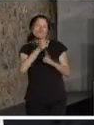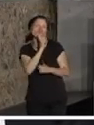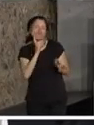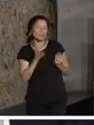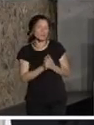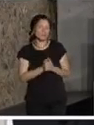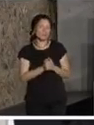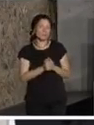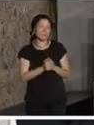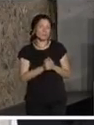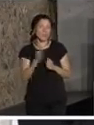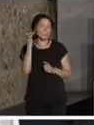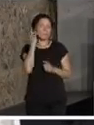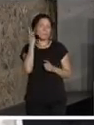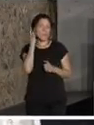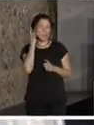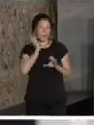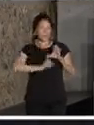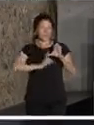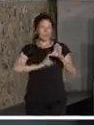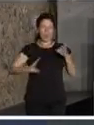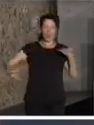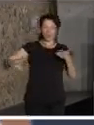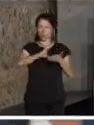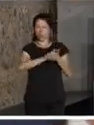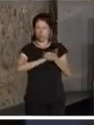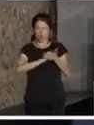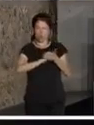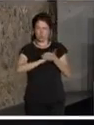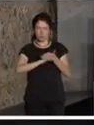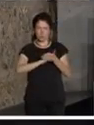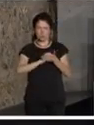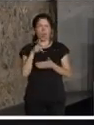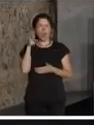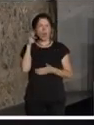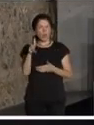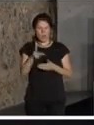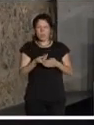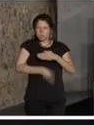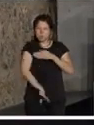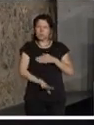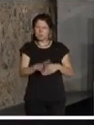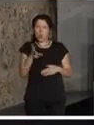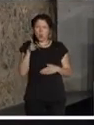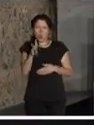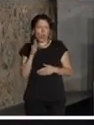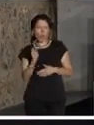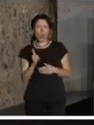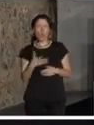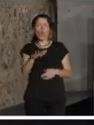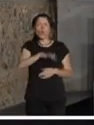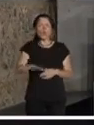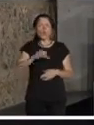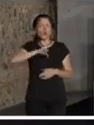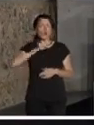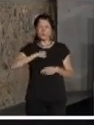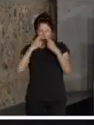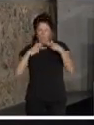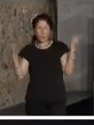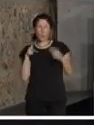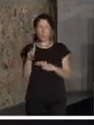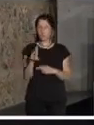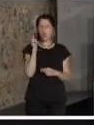vigor todas las mujeres extremeñas tienen que saber que tienen derecho a interrumpir su embarazo en el hospital público